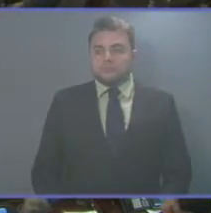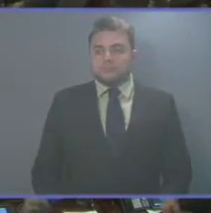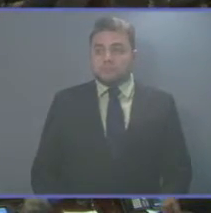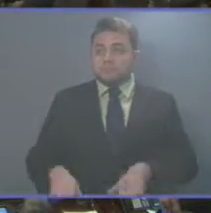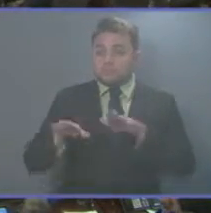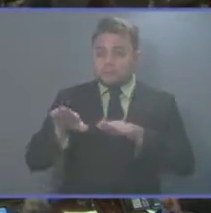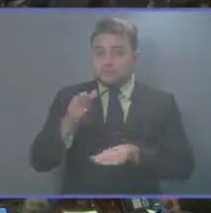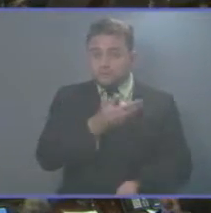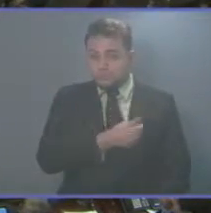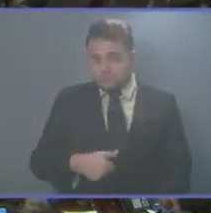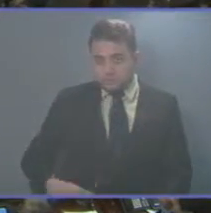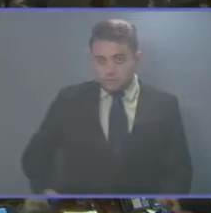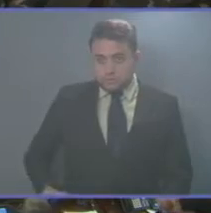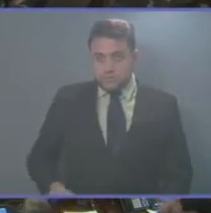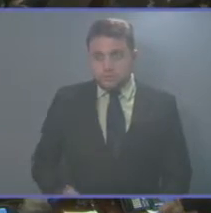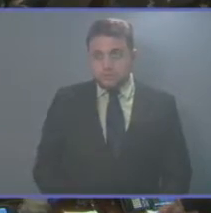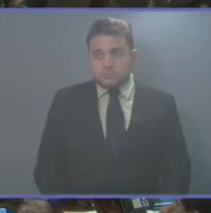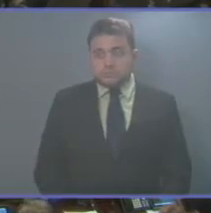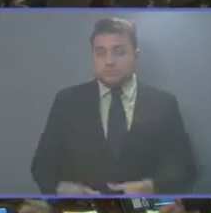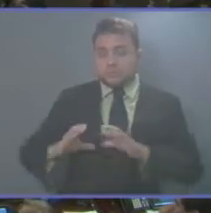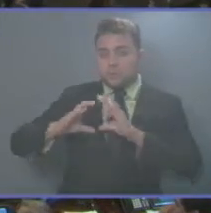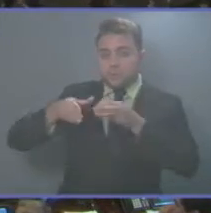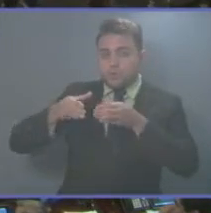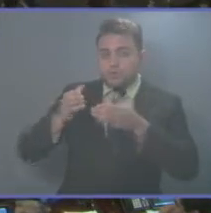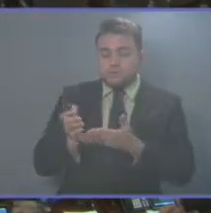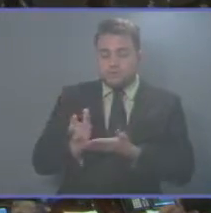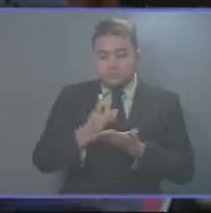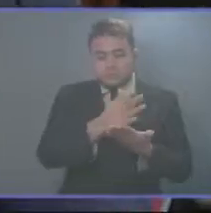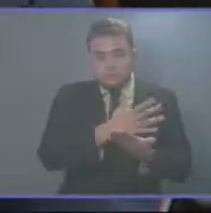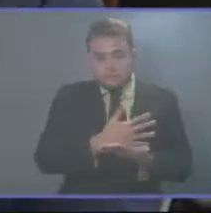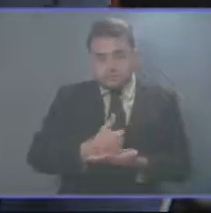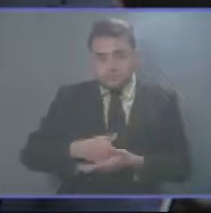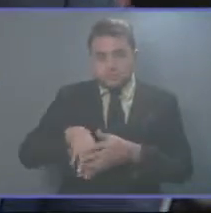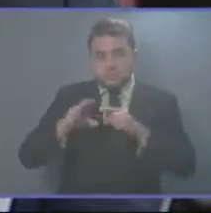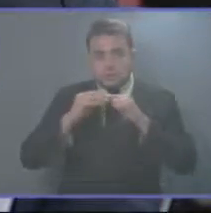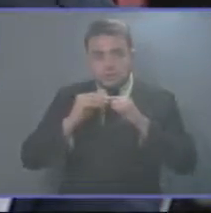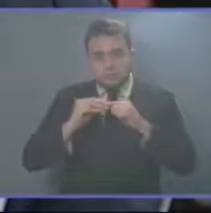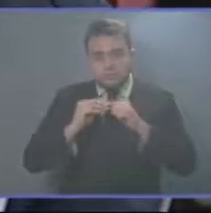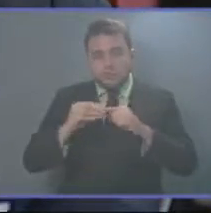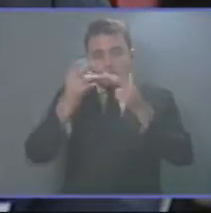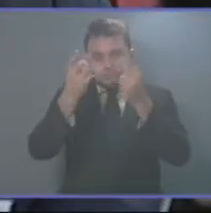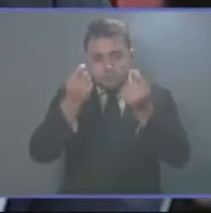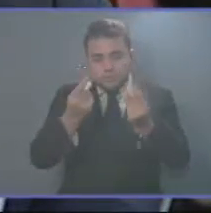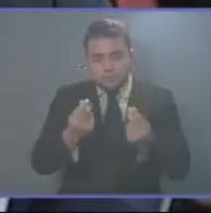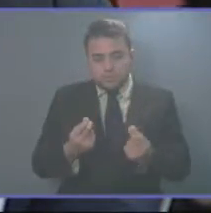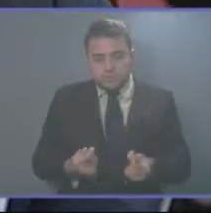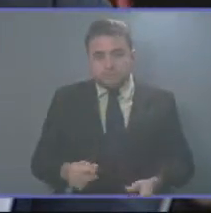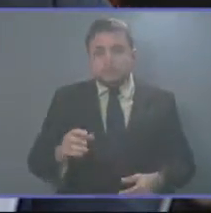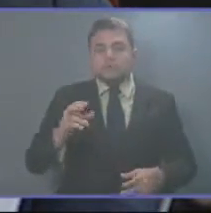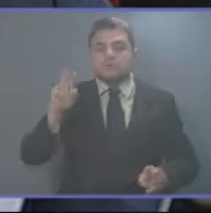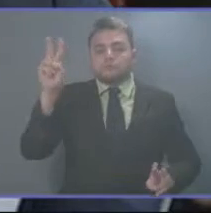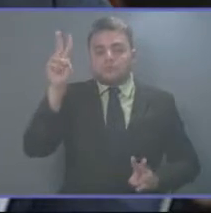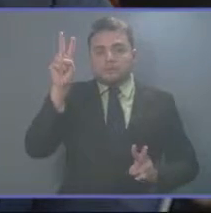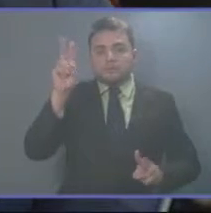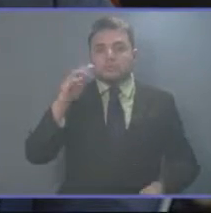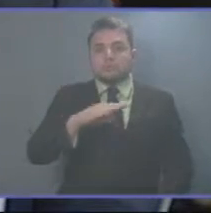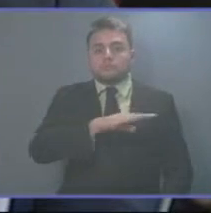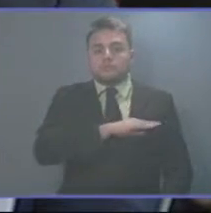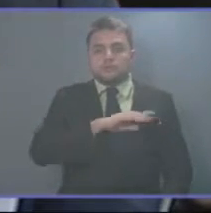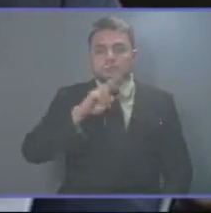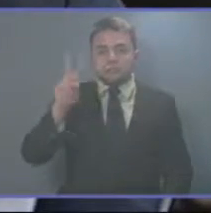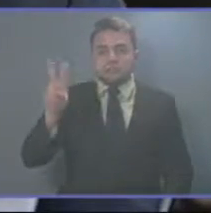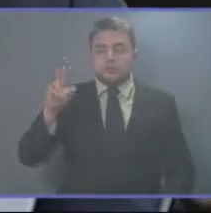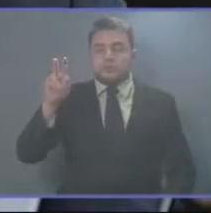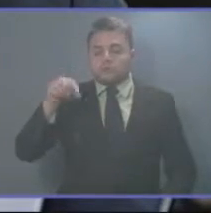Gracias, señor presidente. Comisión de Hacienda y Especial del Presupuesto, Palacio Legislativo, San Salvador, 2 de septiembre de 2019.